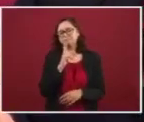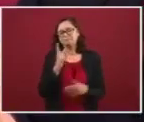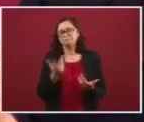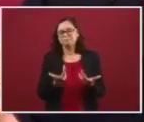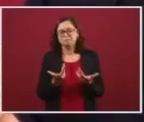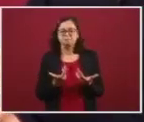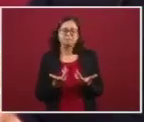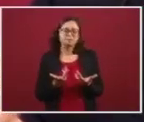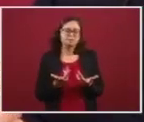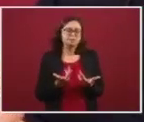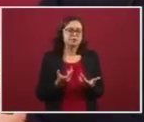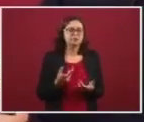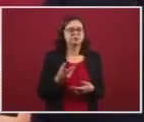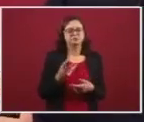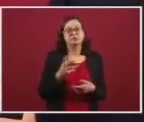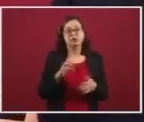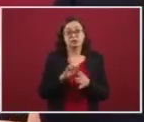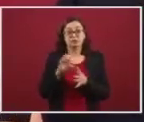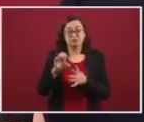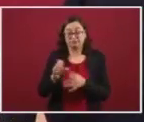competencia y que baje el precio